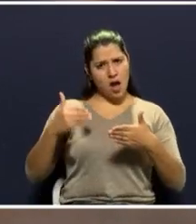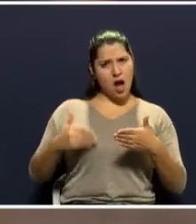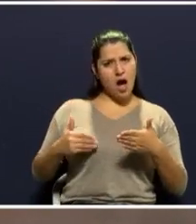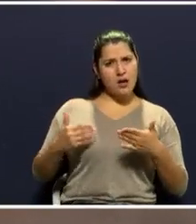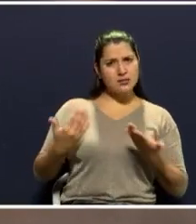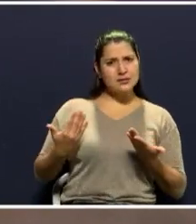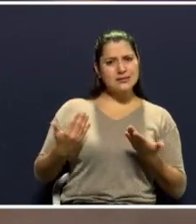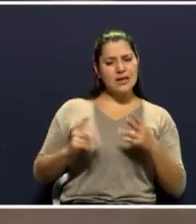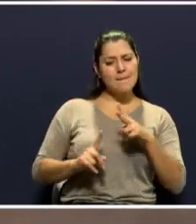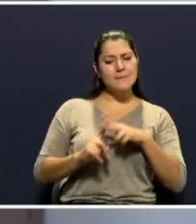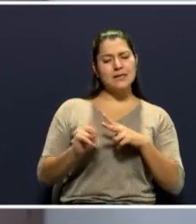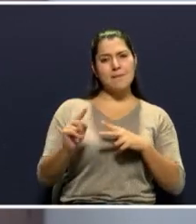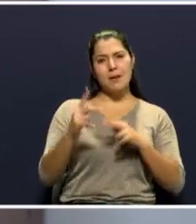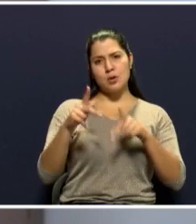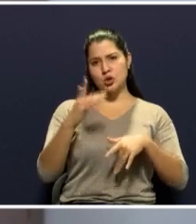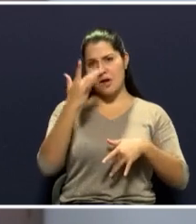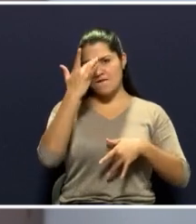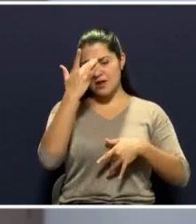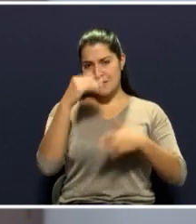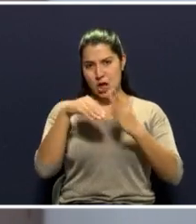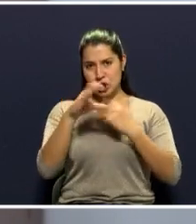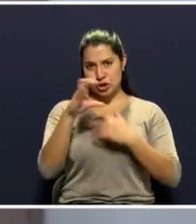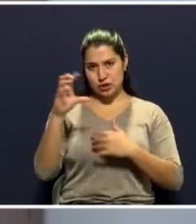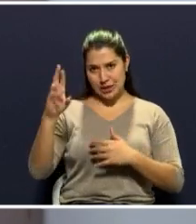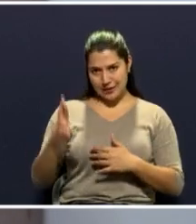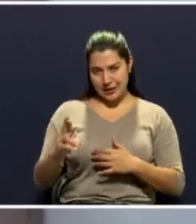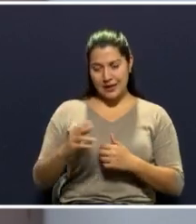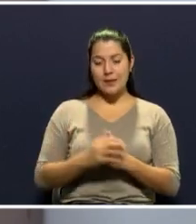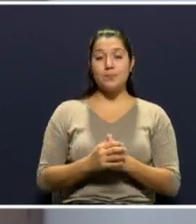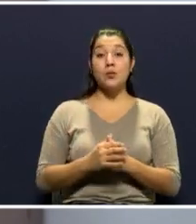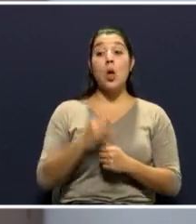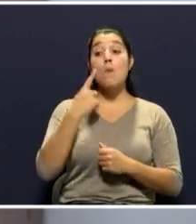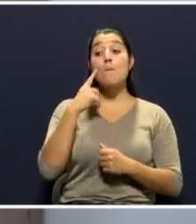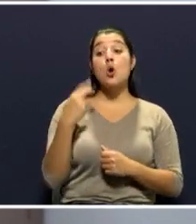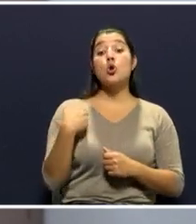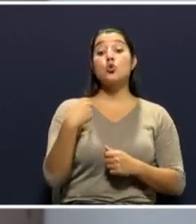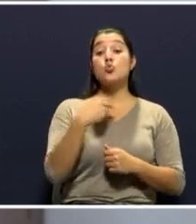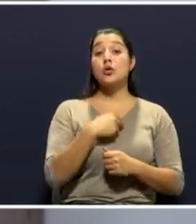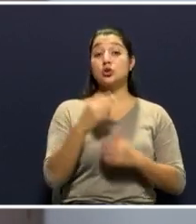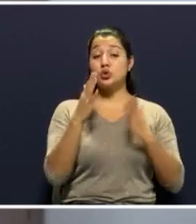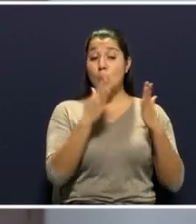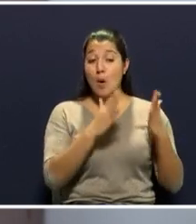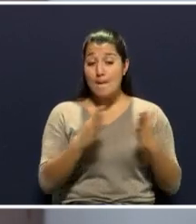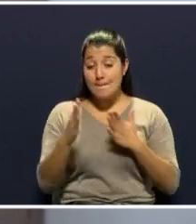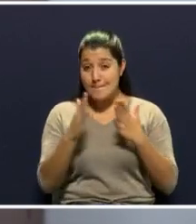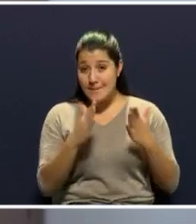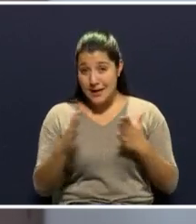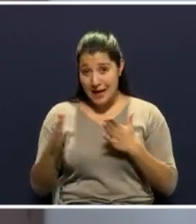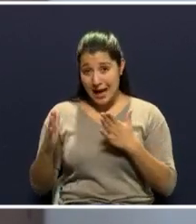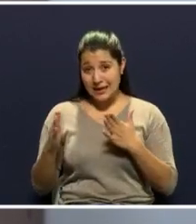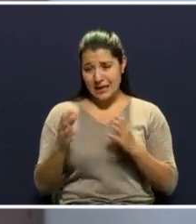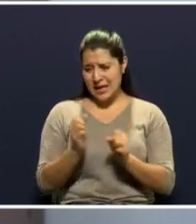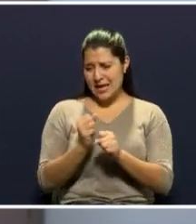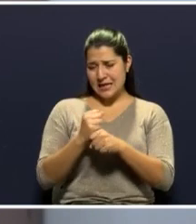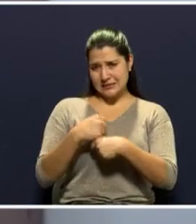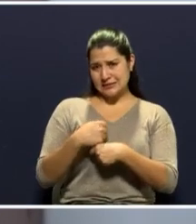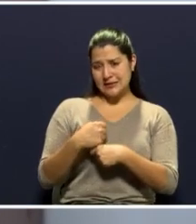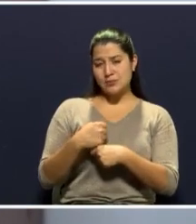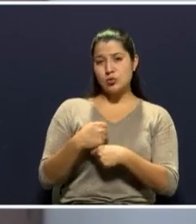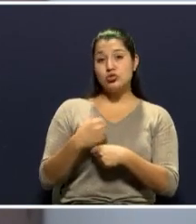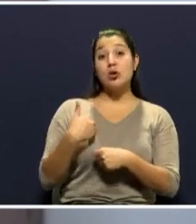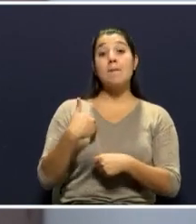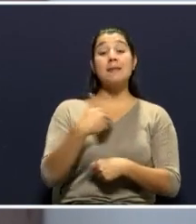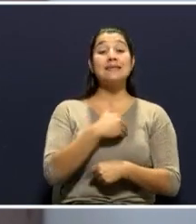diera el primer caso en el país. Como resultado del trabajo planificado que se ha venido elaborando desde la mesa de situación es que el